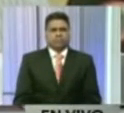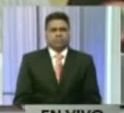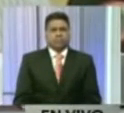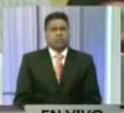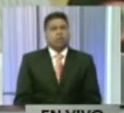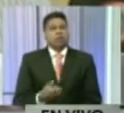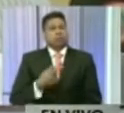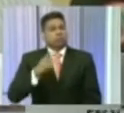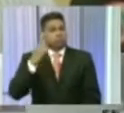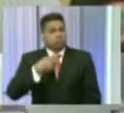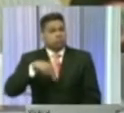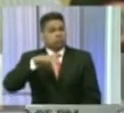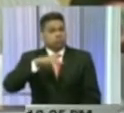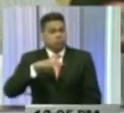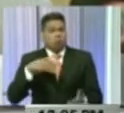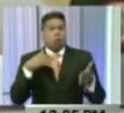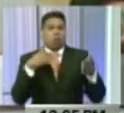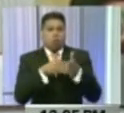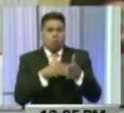Por eso contra Maduro lo que ha venido,